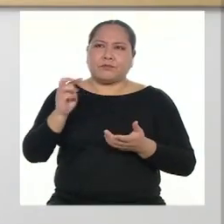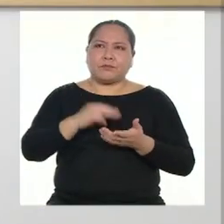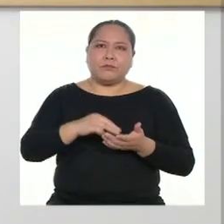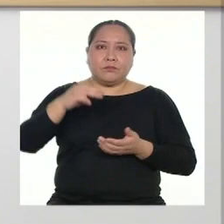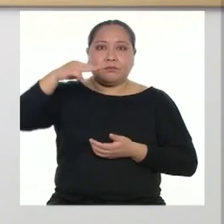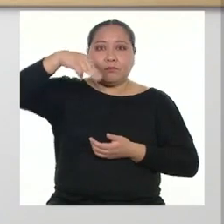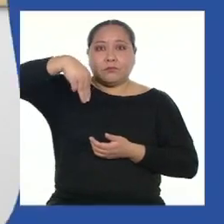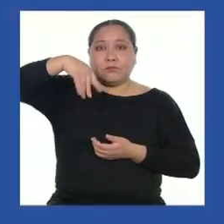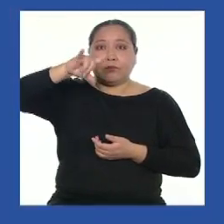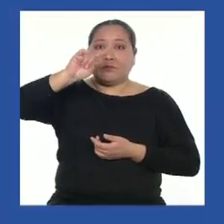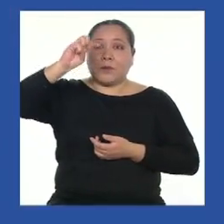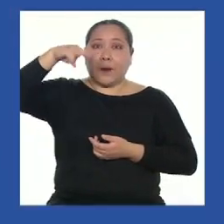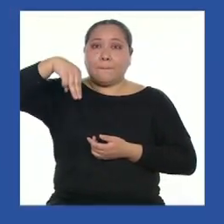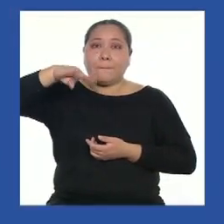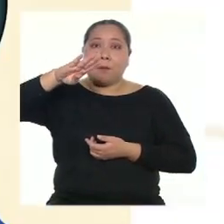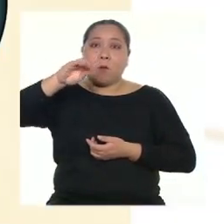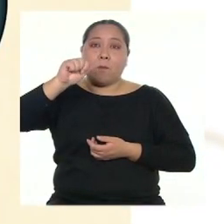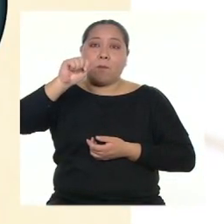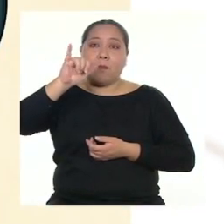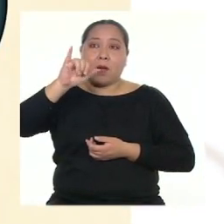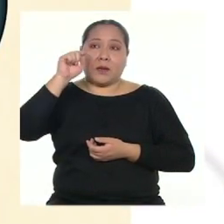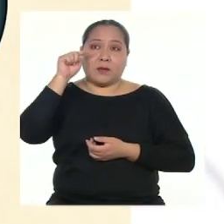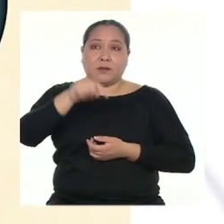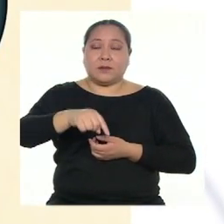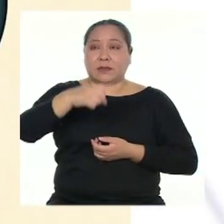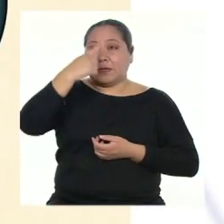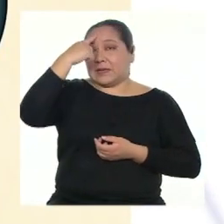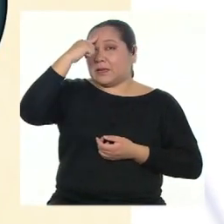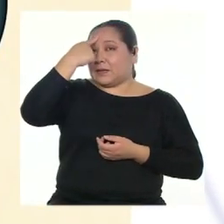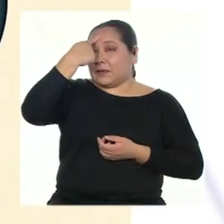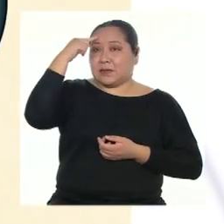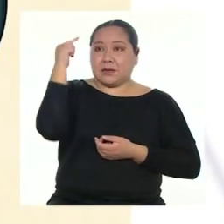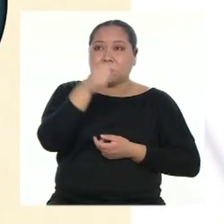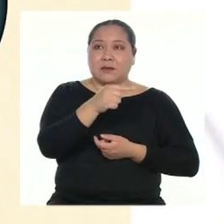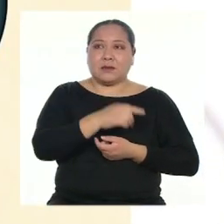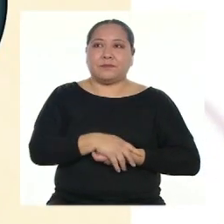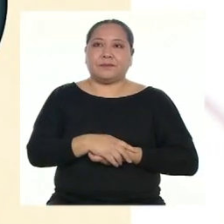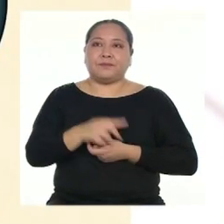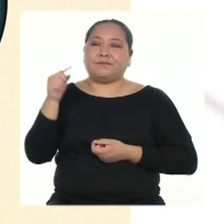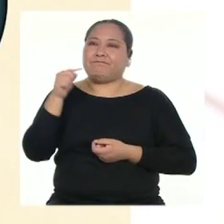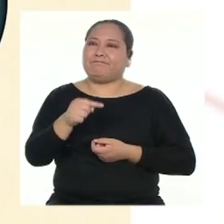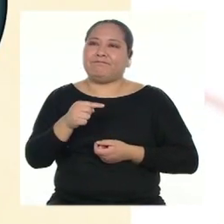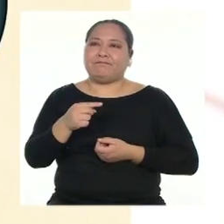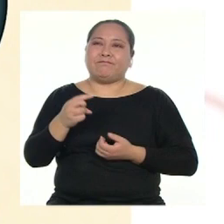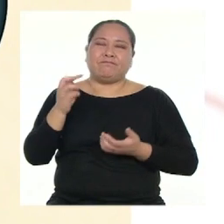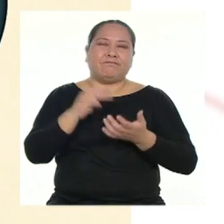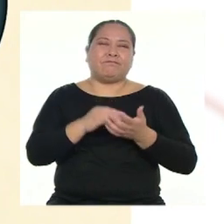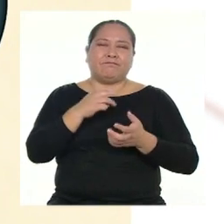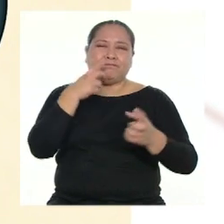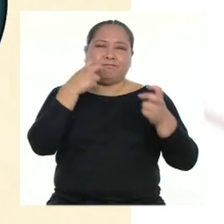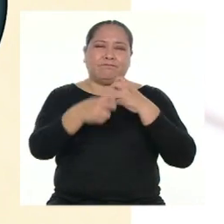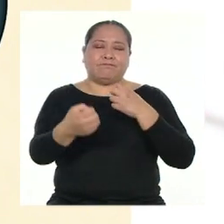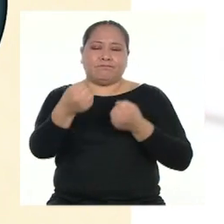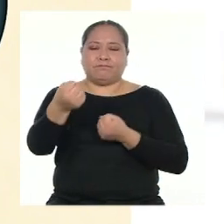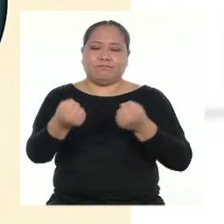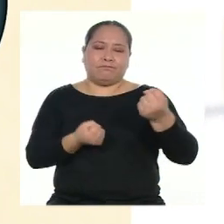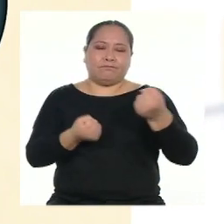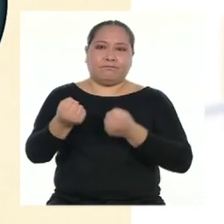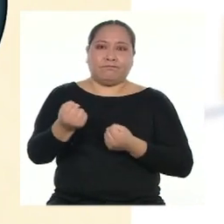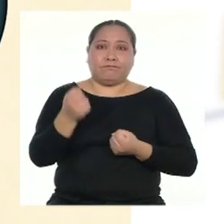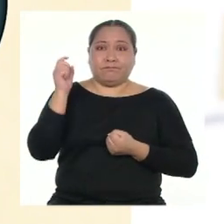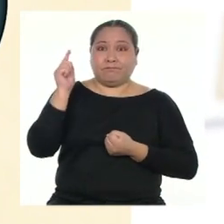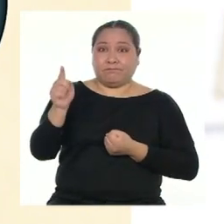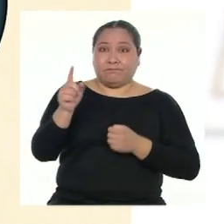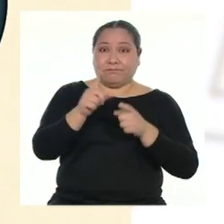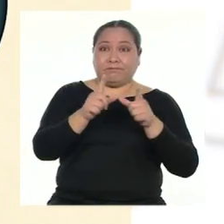de Mumbai en la India? La verdad es que la causa principal del caos vehicular en ese